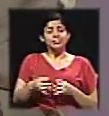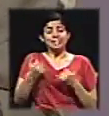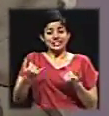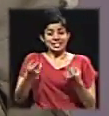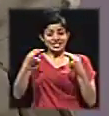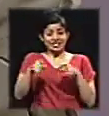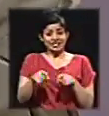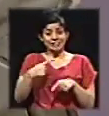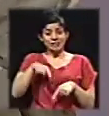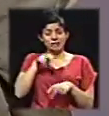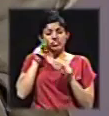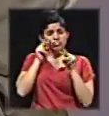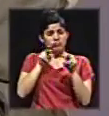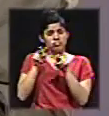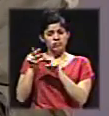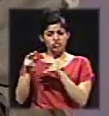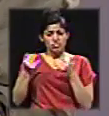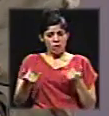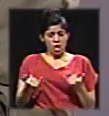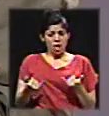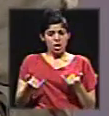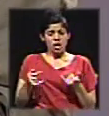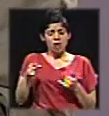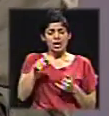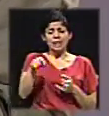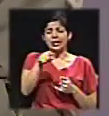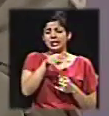viendo ahora es